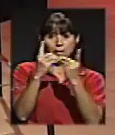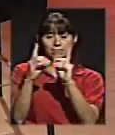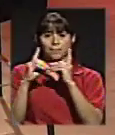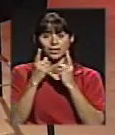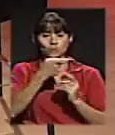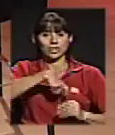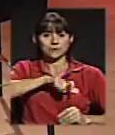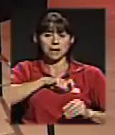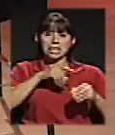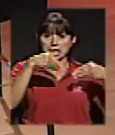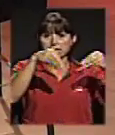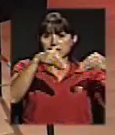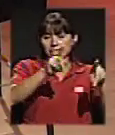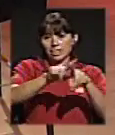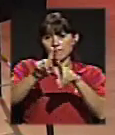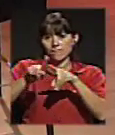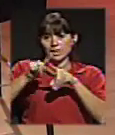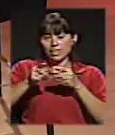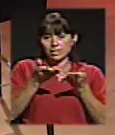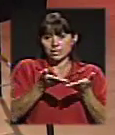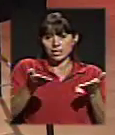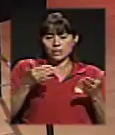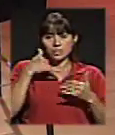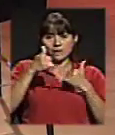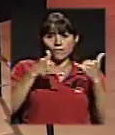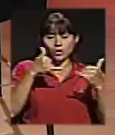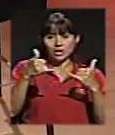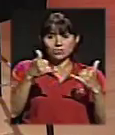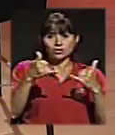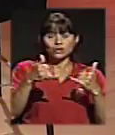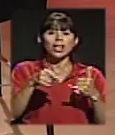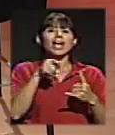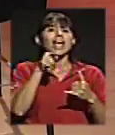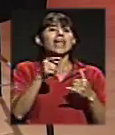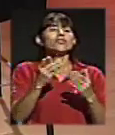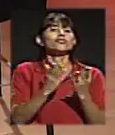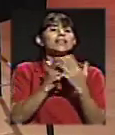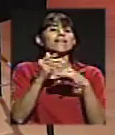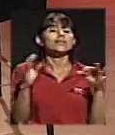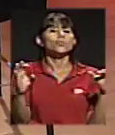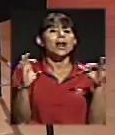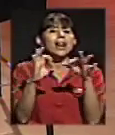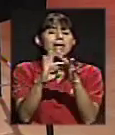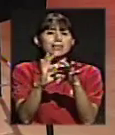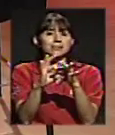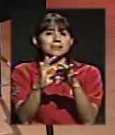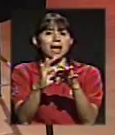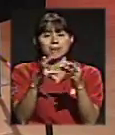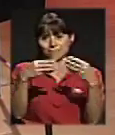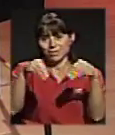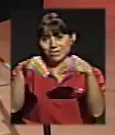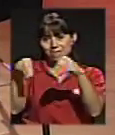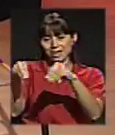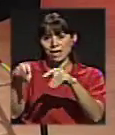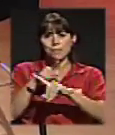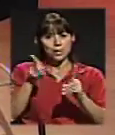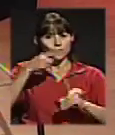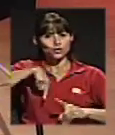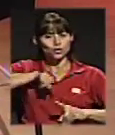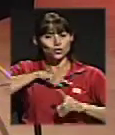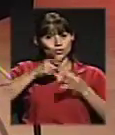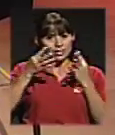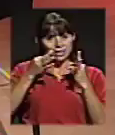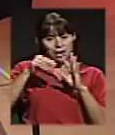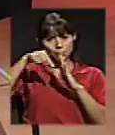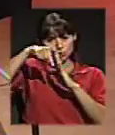una alianza que se llama Espacio Fusión, que es un convenio entre ambas empresas, pero intentamos profundizar pues, a raíz de este